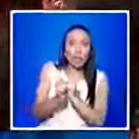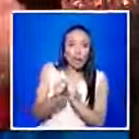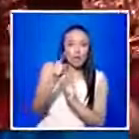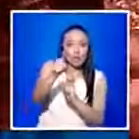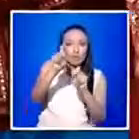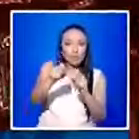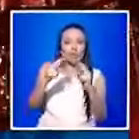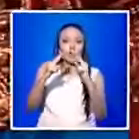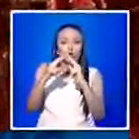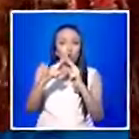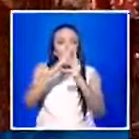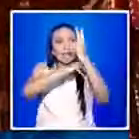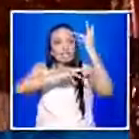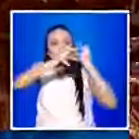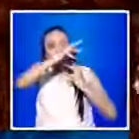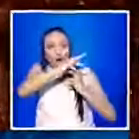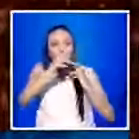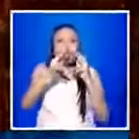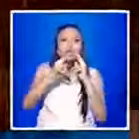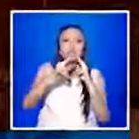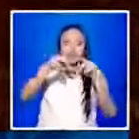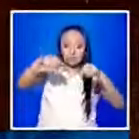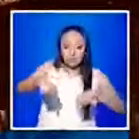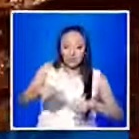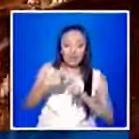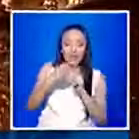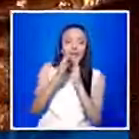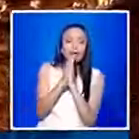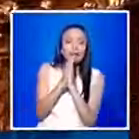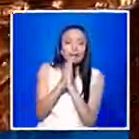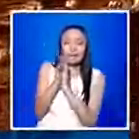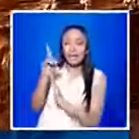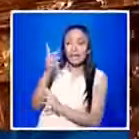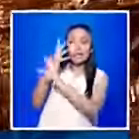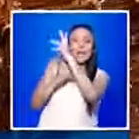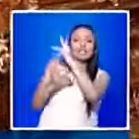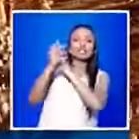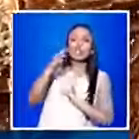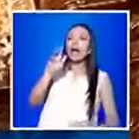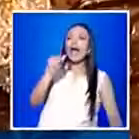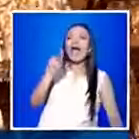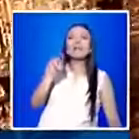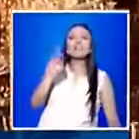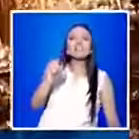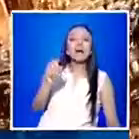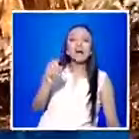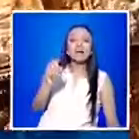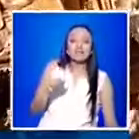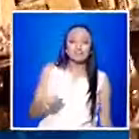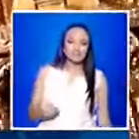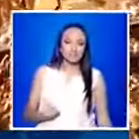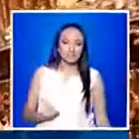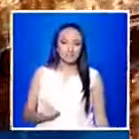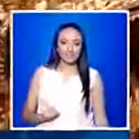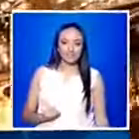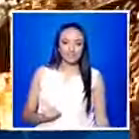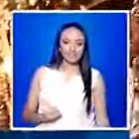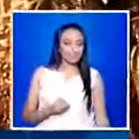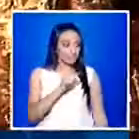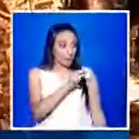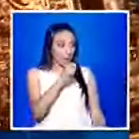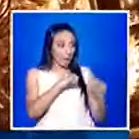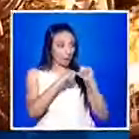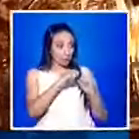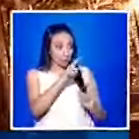poco de historia y conocer la leyenda del amor de mi vida, la Anita Bermeo. Son los actores que